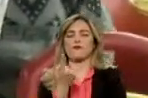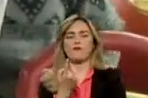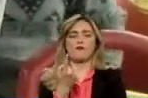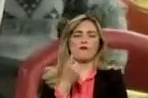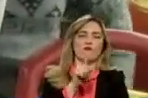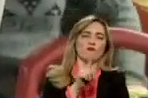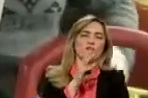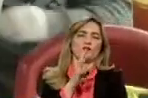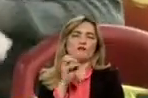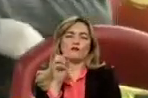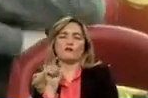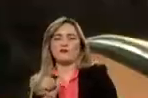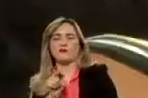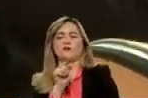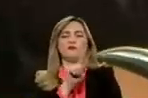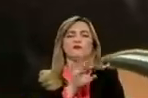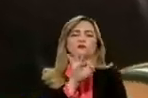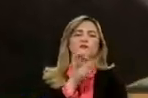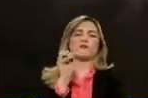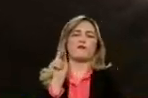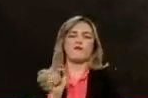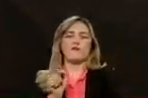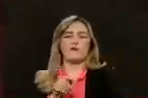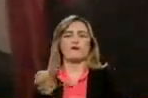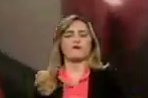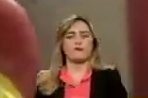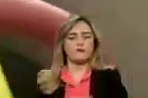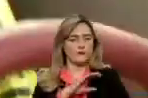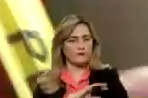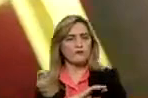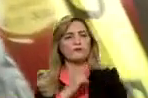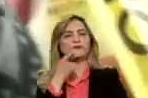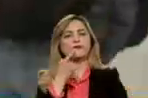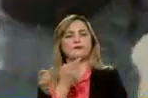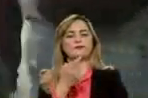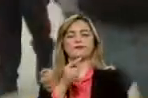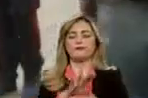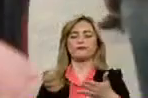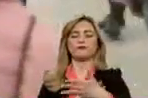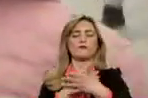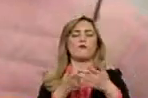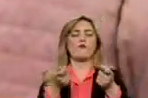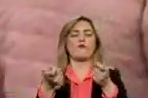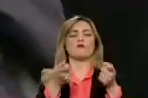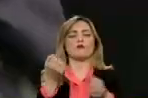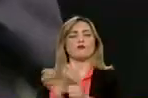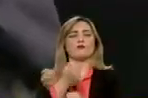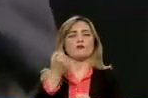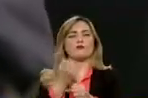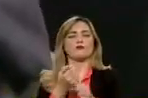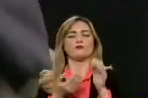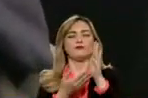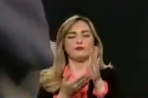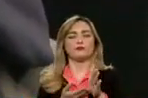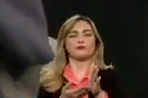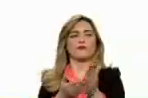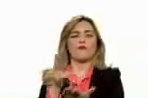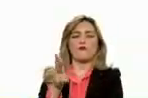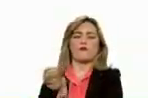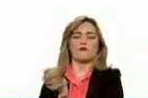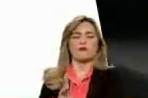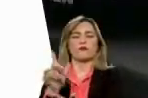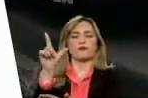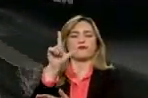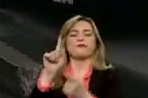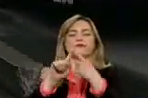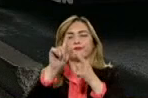entre 160,000 y 190,000. El Cabildo además recuerda los horarios de operación. En el caso de las troncales son de